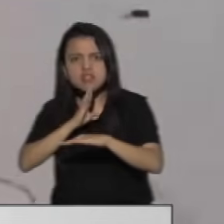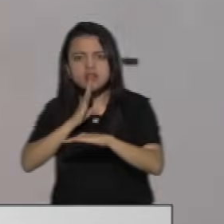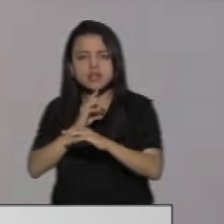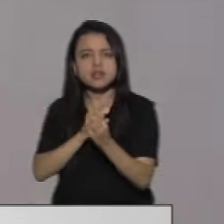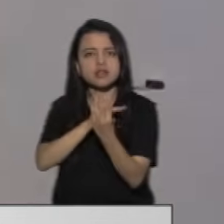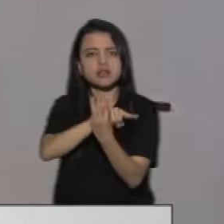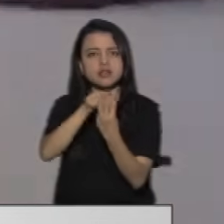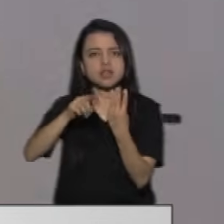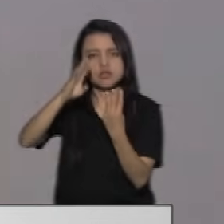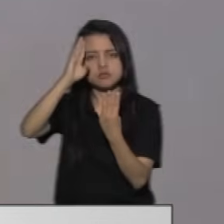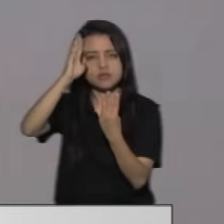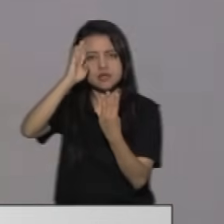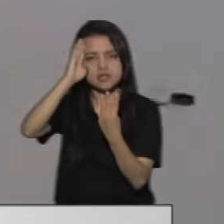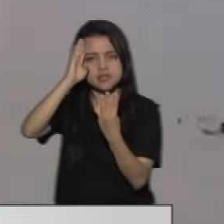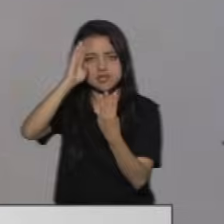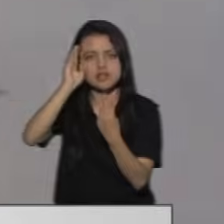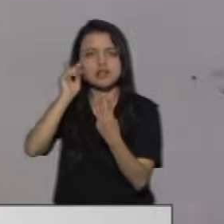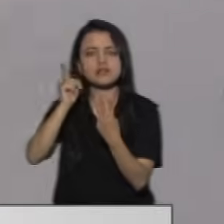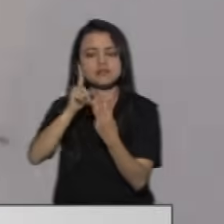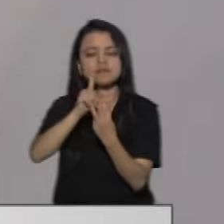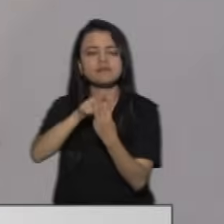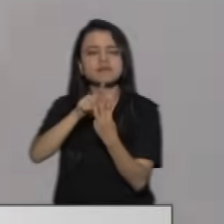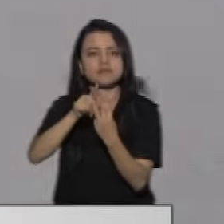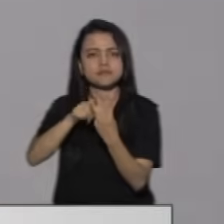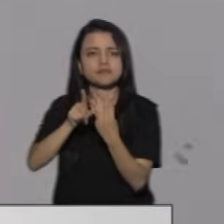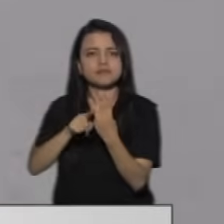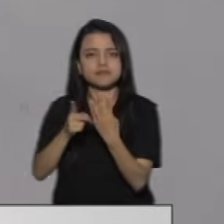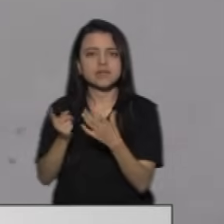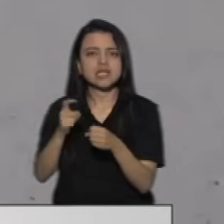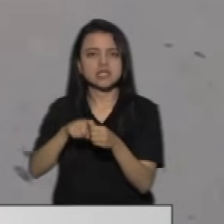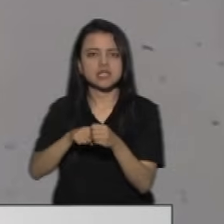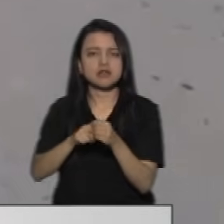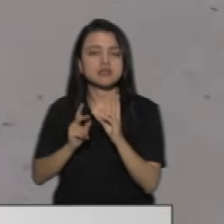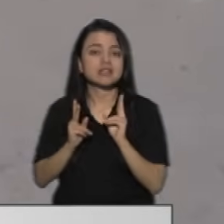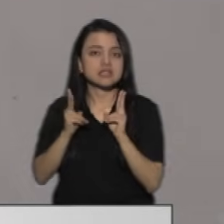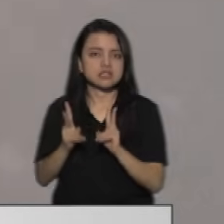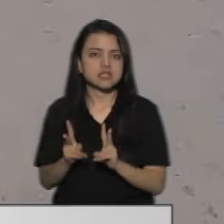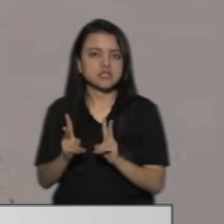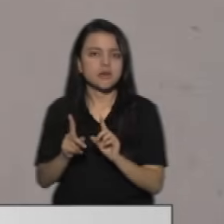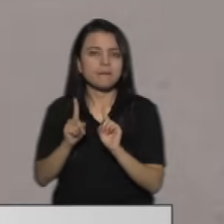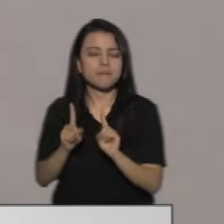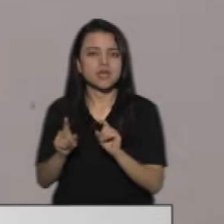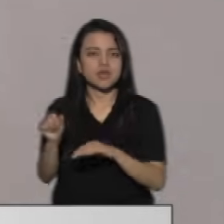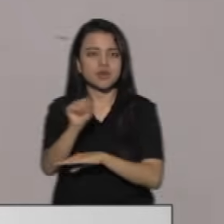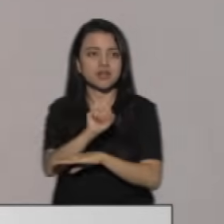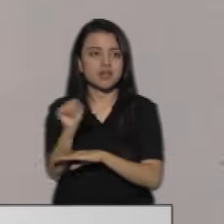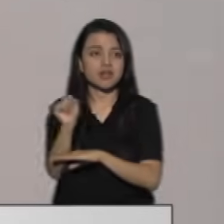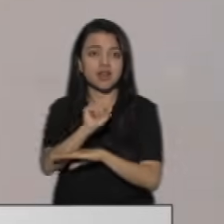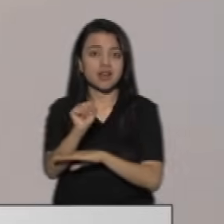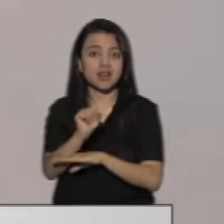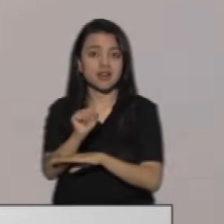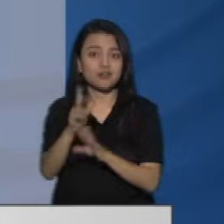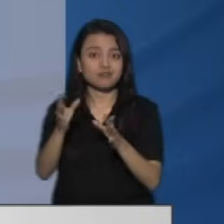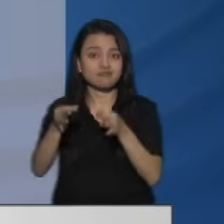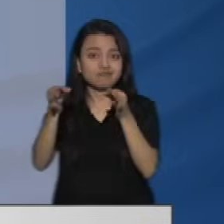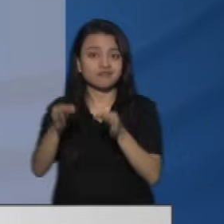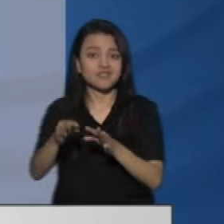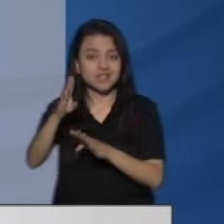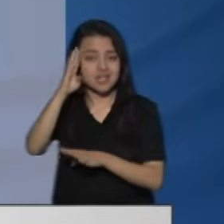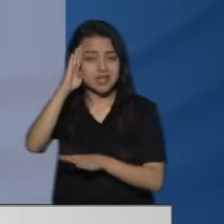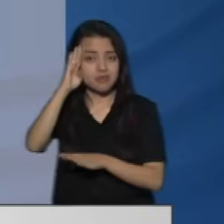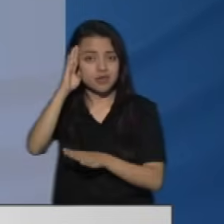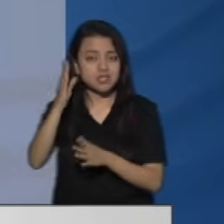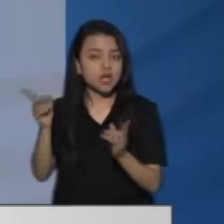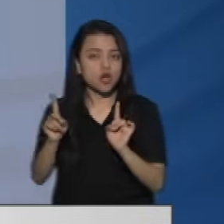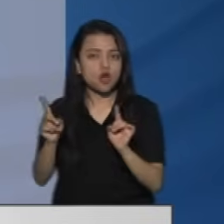tres policías activos adscritos a la SIJÍN de Tocancipá. Ellos estaban de descanso, pero el vehículo es un vehículo oficial que pertenece a la